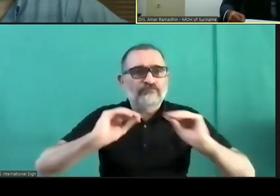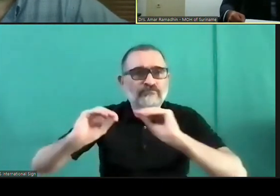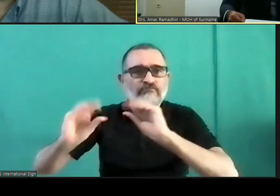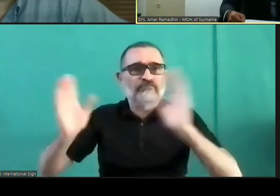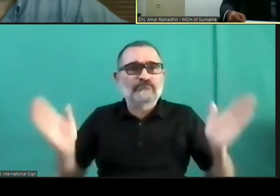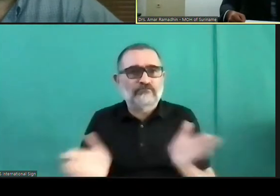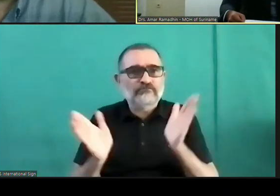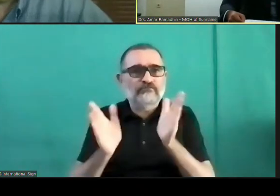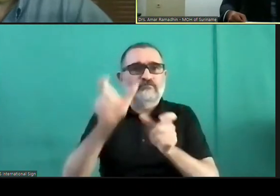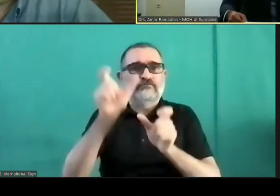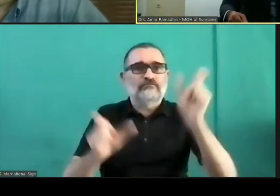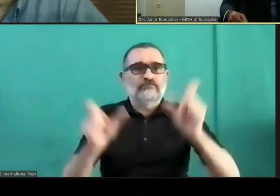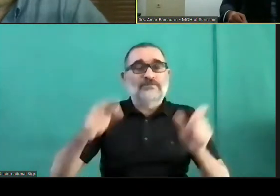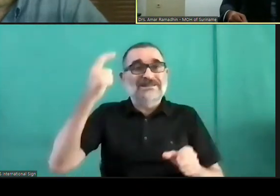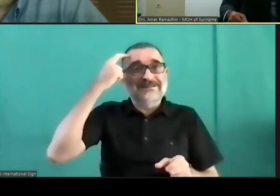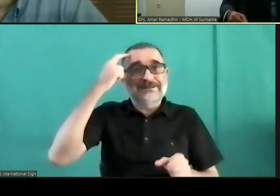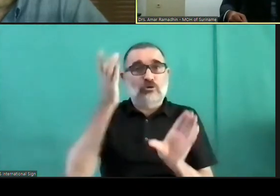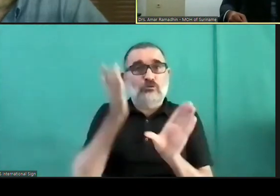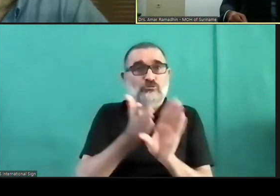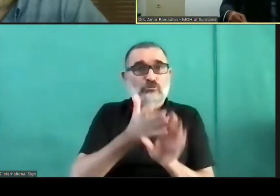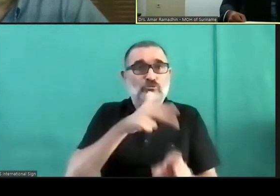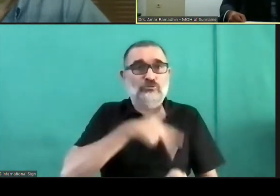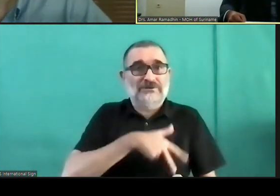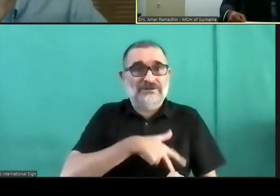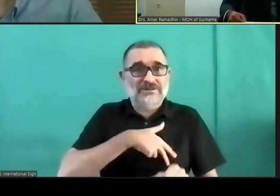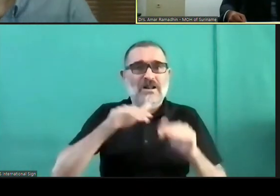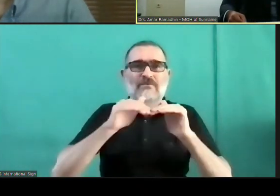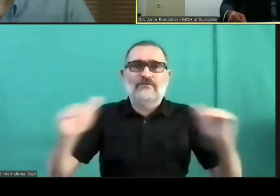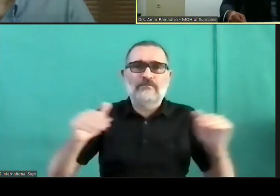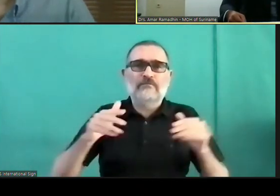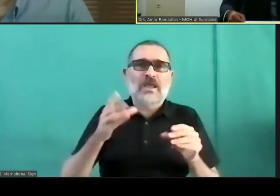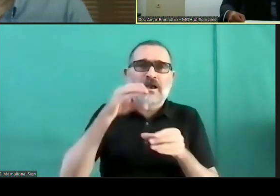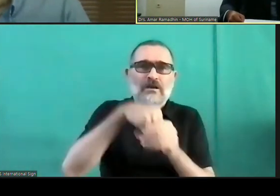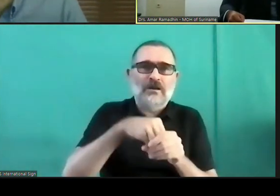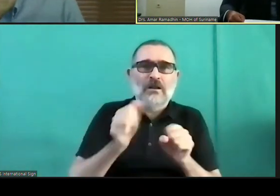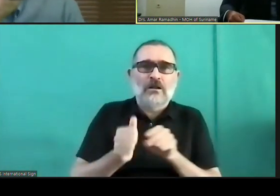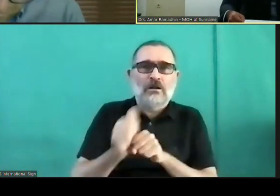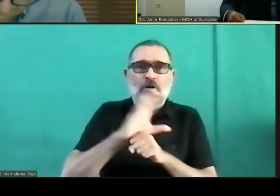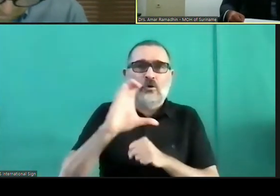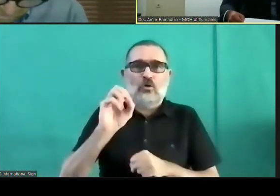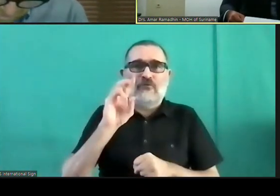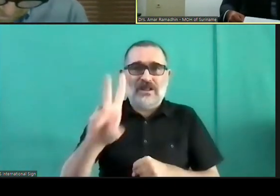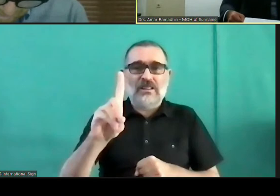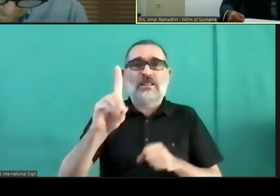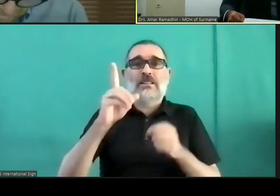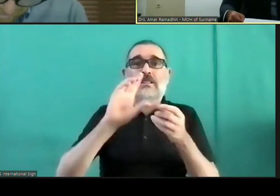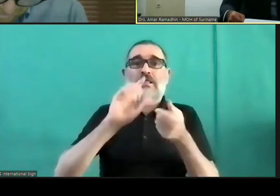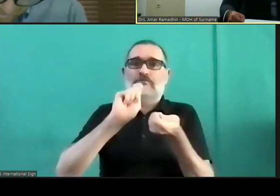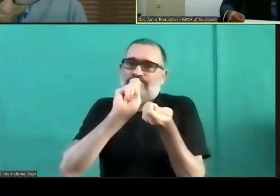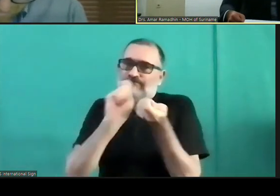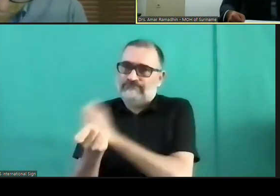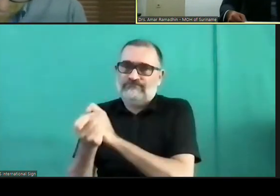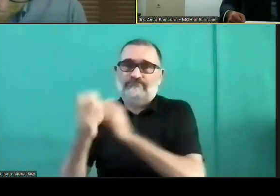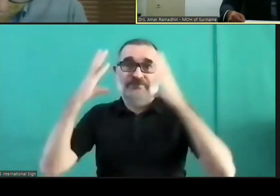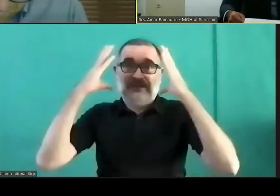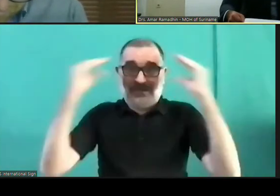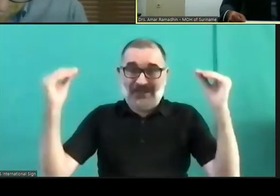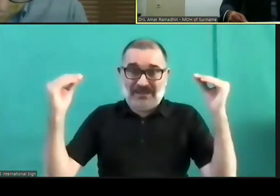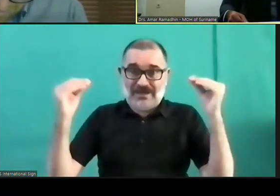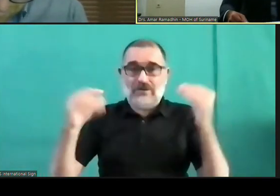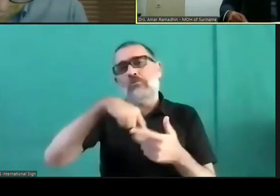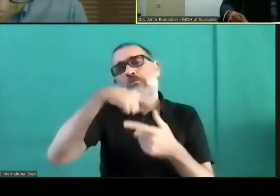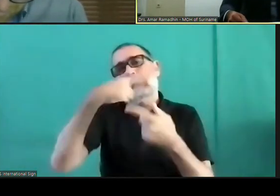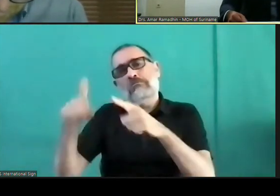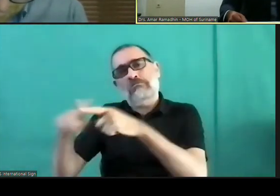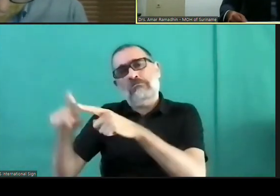diferentes planes como el plan de la cnt el plan de salud mental el plan de reducir el alcohol y